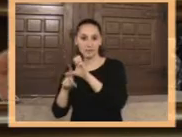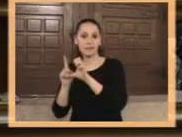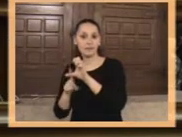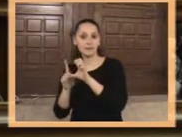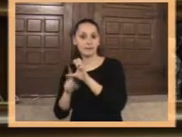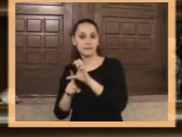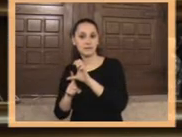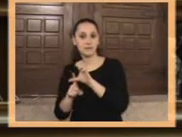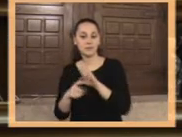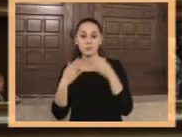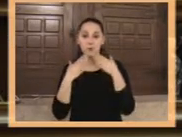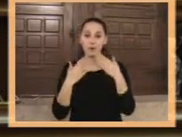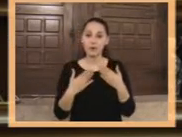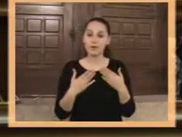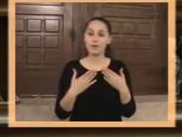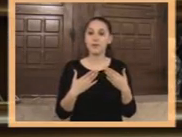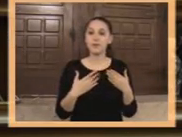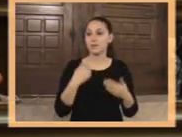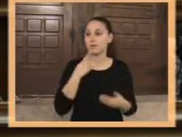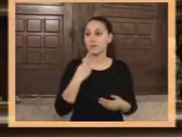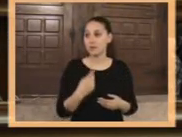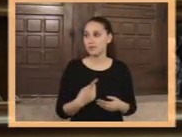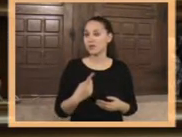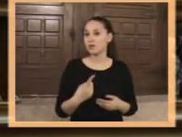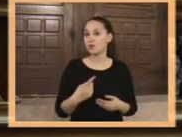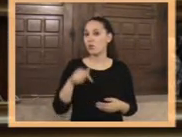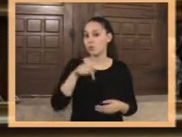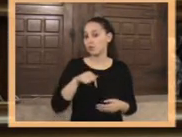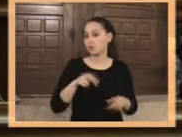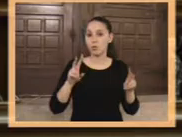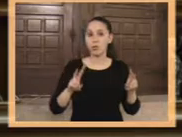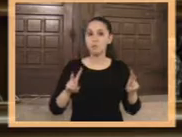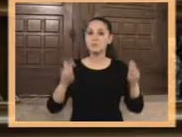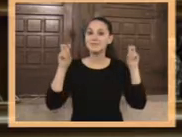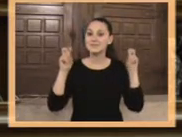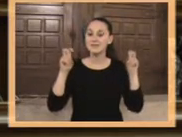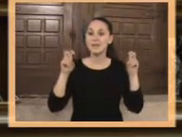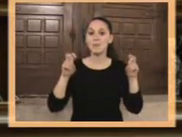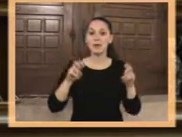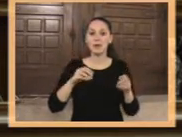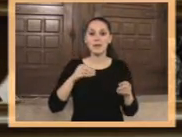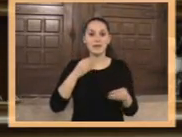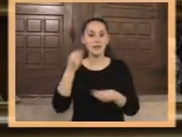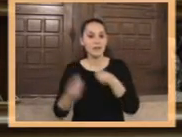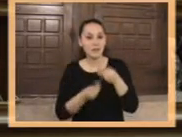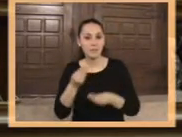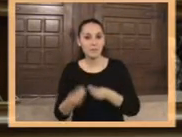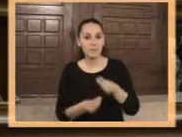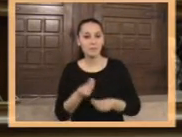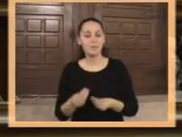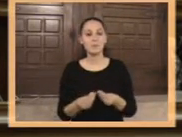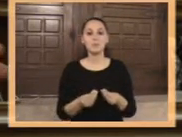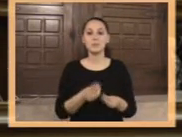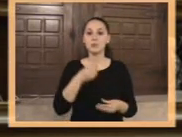y eso, darles la garantía de que esto es un procedimiento bien hecho, legalmente bien hecho, y que va